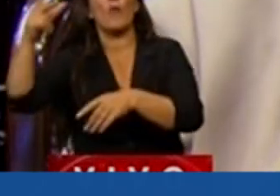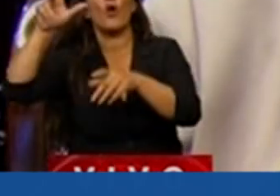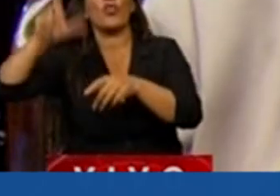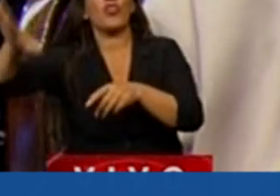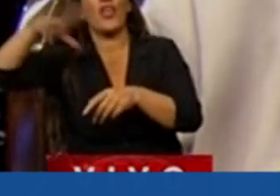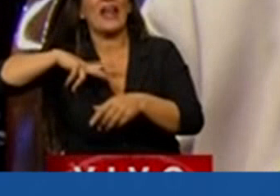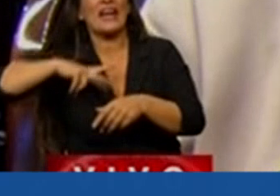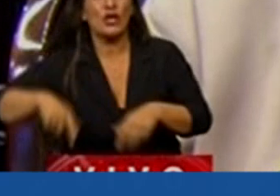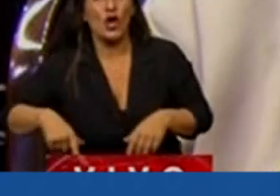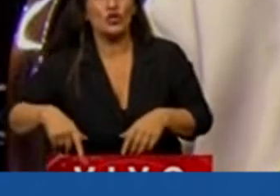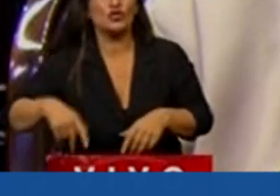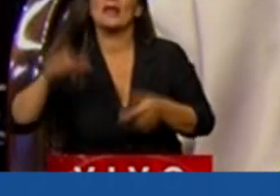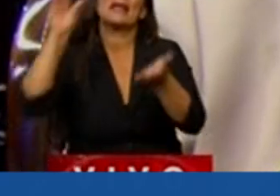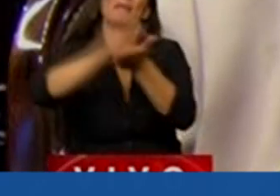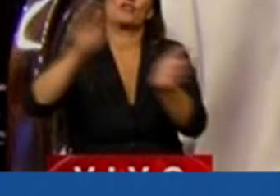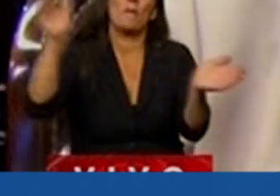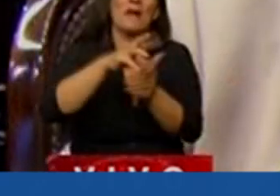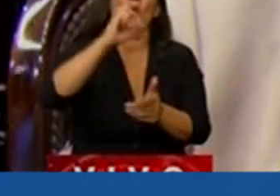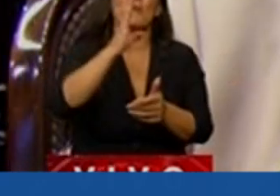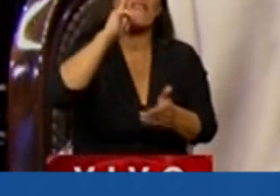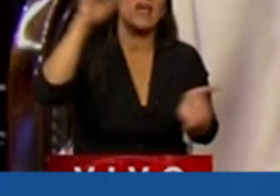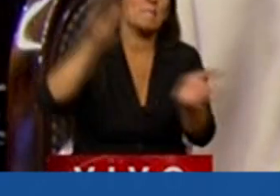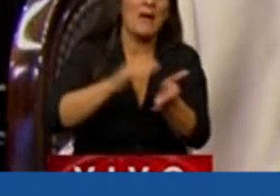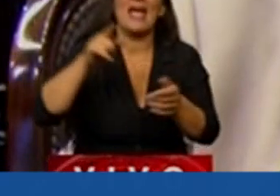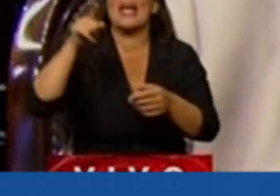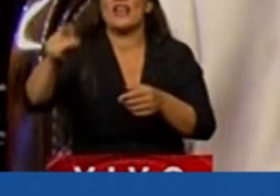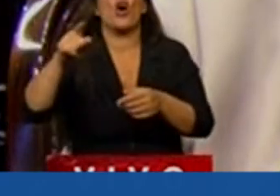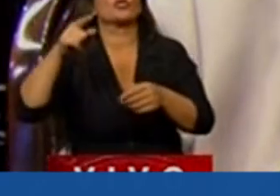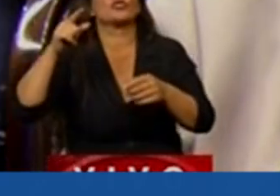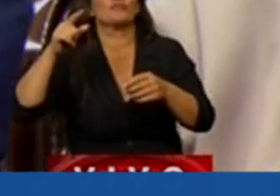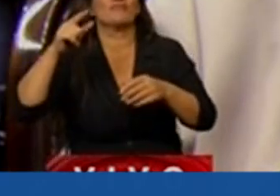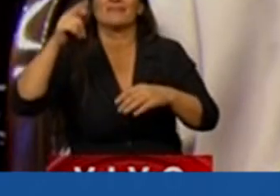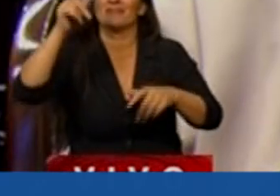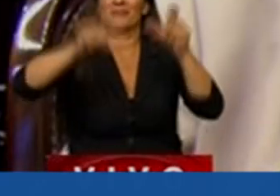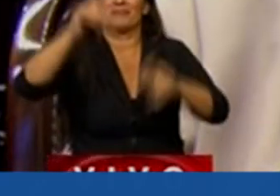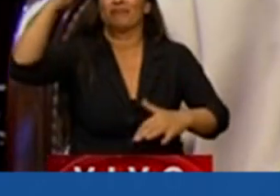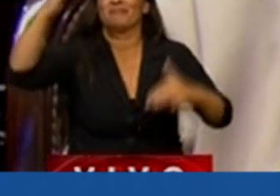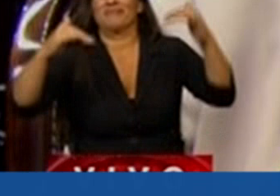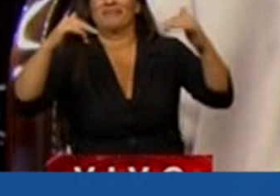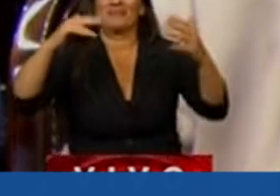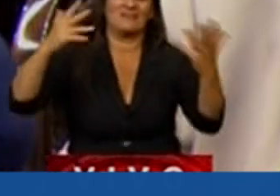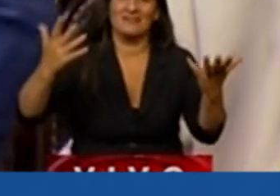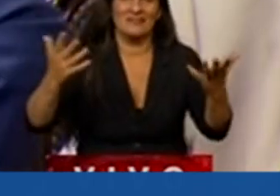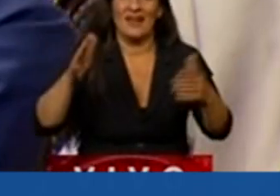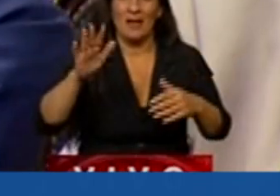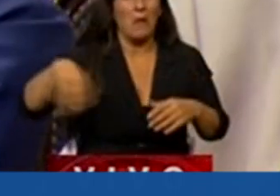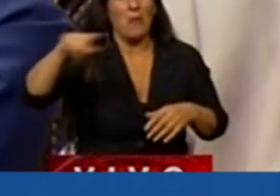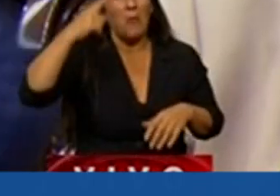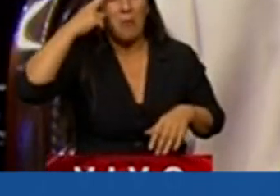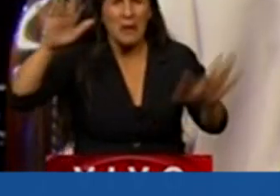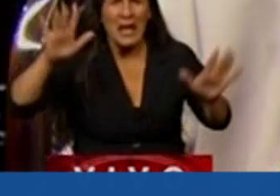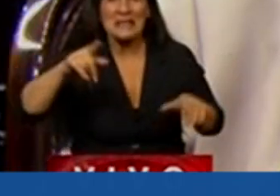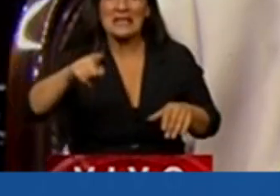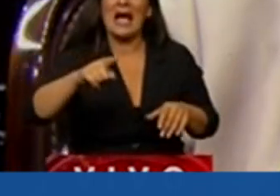Cayó la inversión, cayó el Producto Bruto Interno, se concentró la economía, se profundizó la desigualdad. ¿Alguien puede creer que